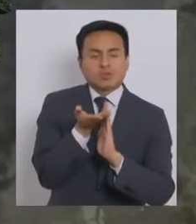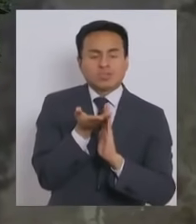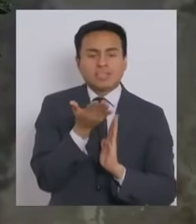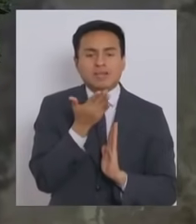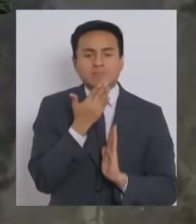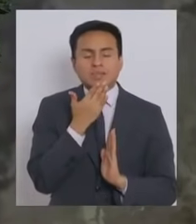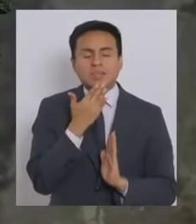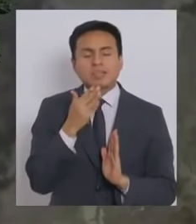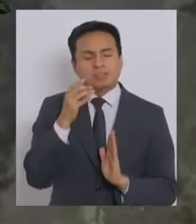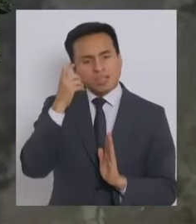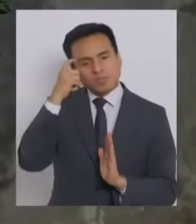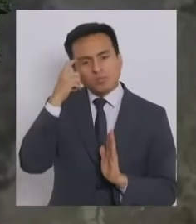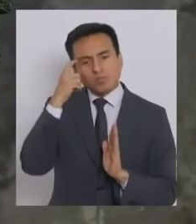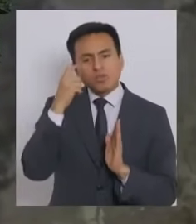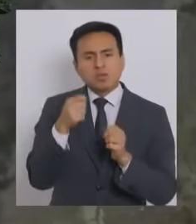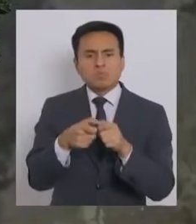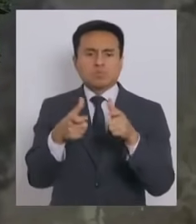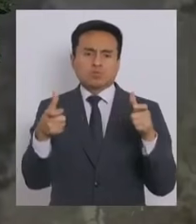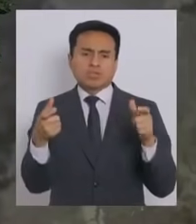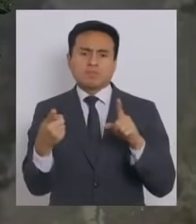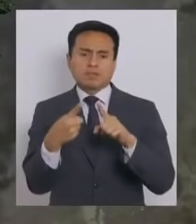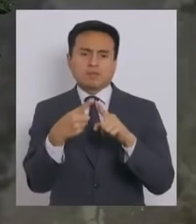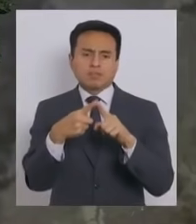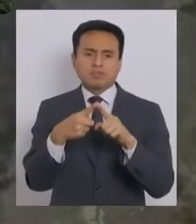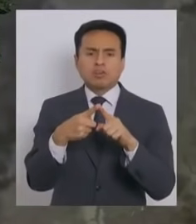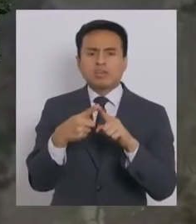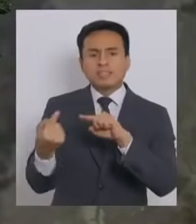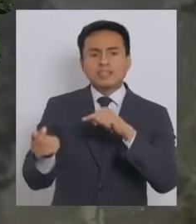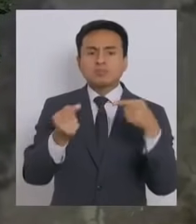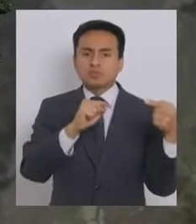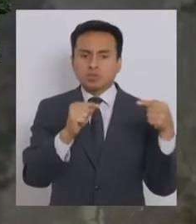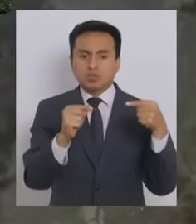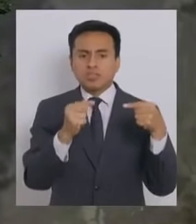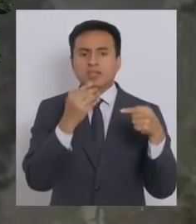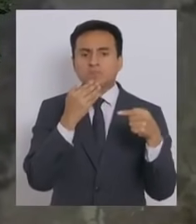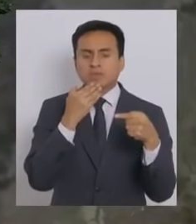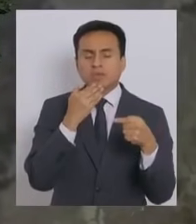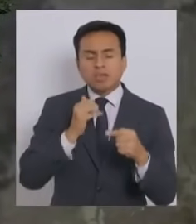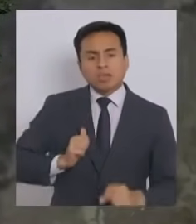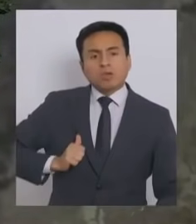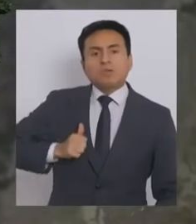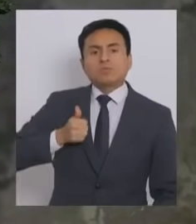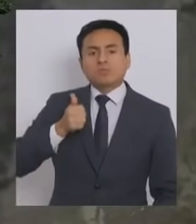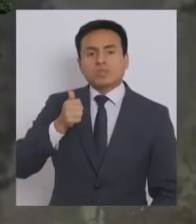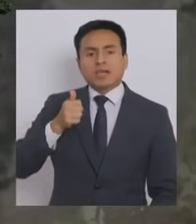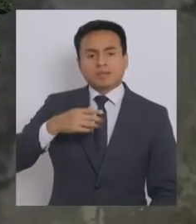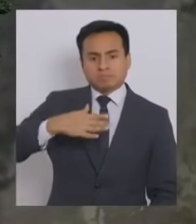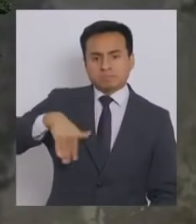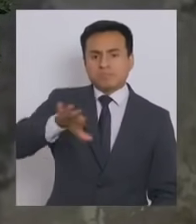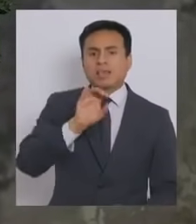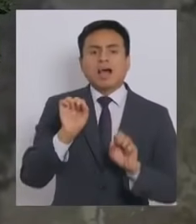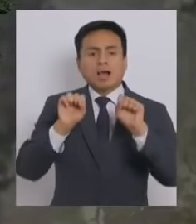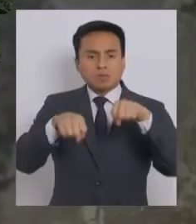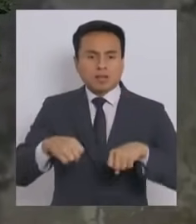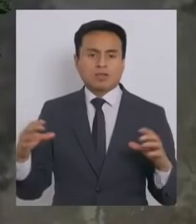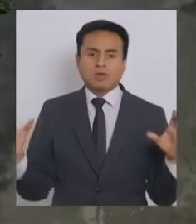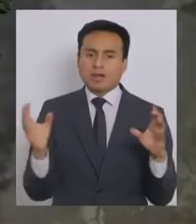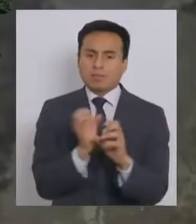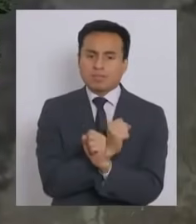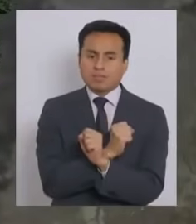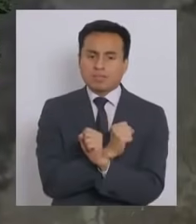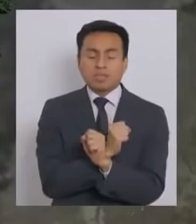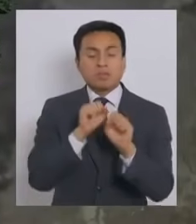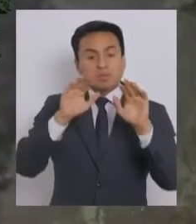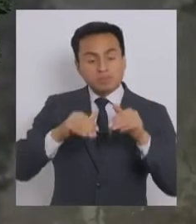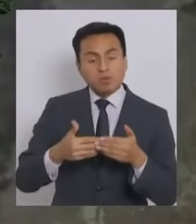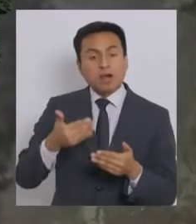la unanimidad, con una gran participación en la discusión, pero también con una voluntad en orden a aprobarla rápidamente. Así